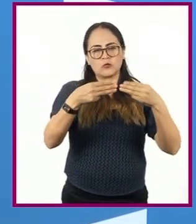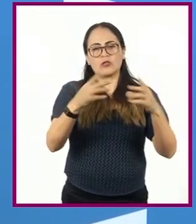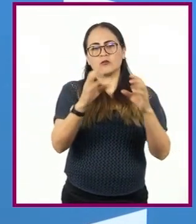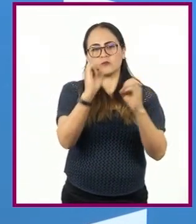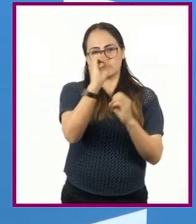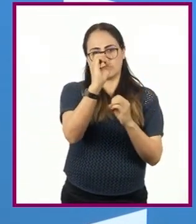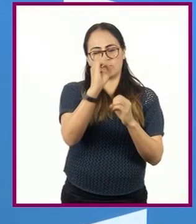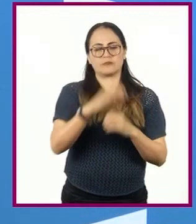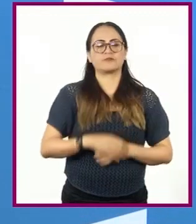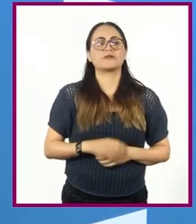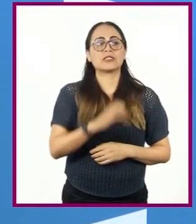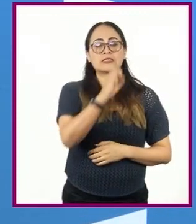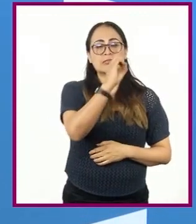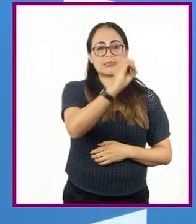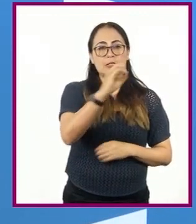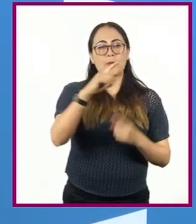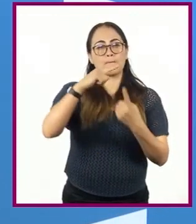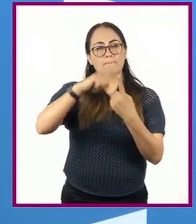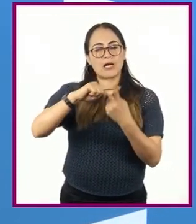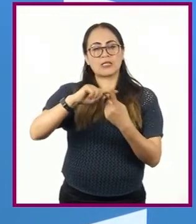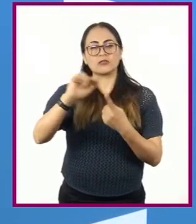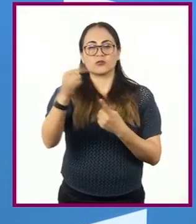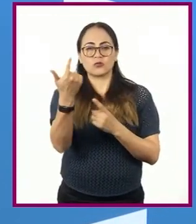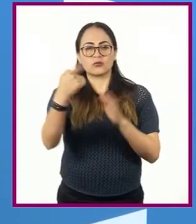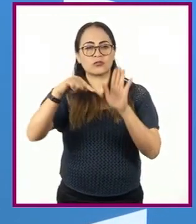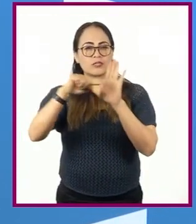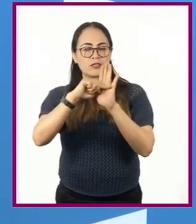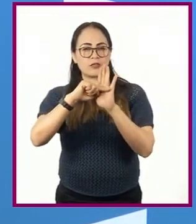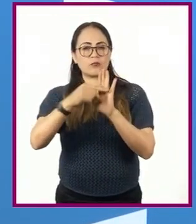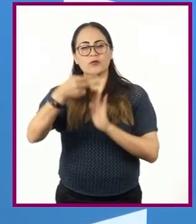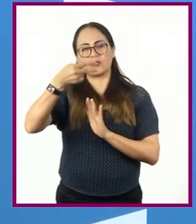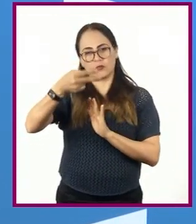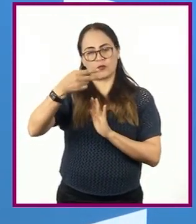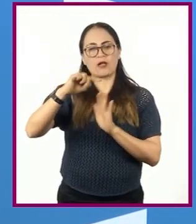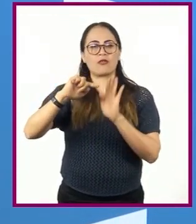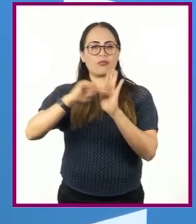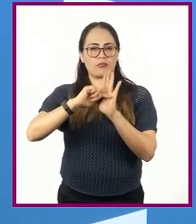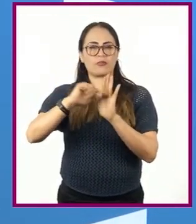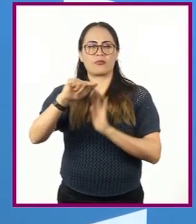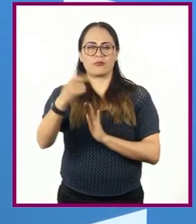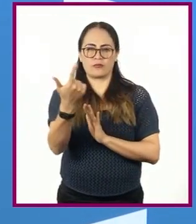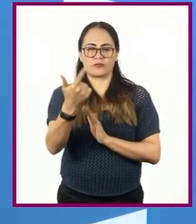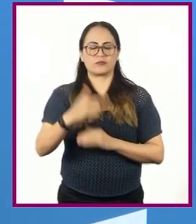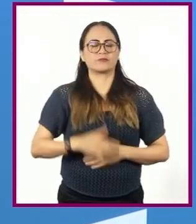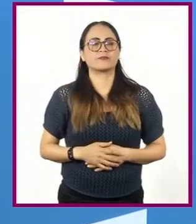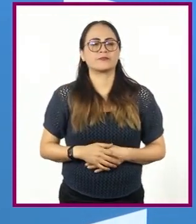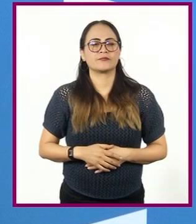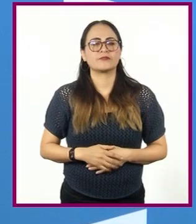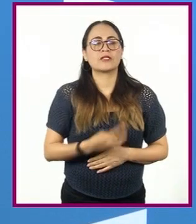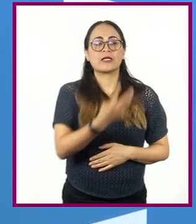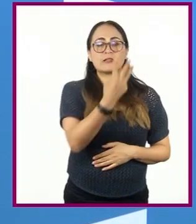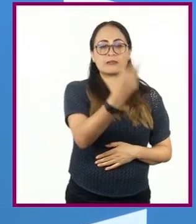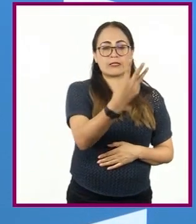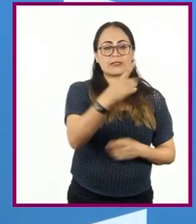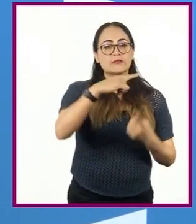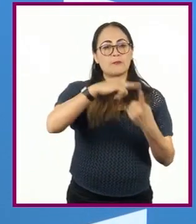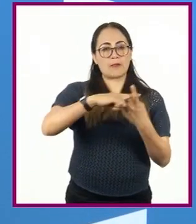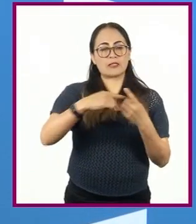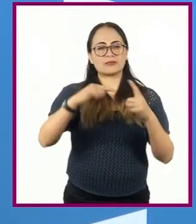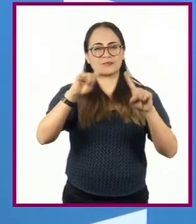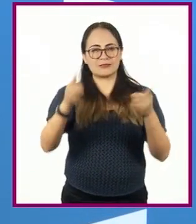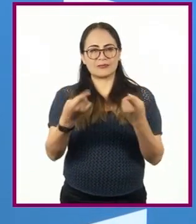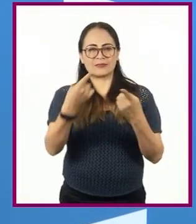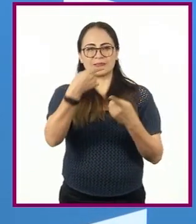Queda 0 más 12 negativo, que es igual a 12 negativo. Por lo tanto, 3 más 3 negativo